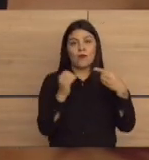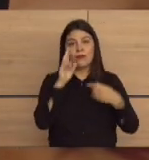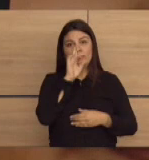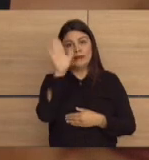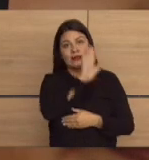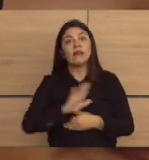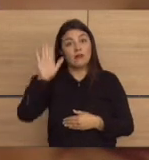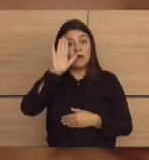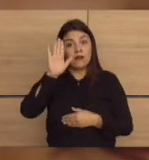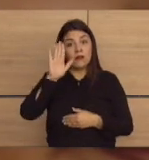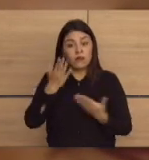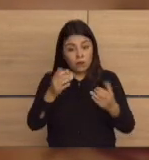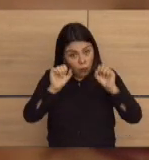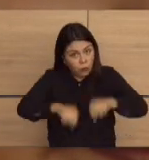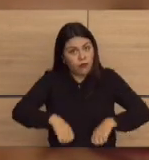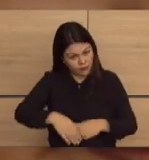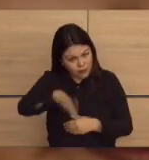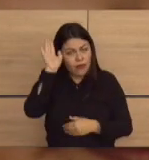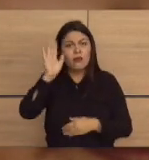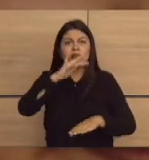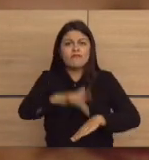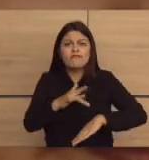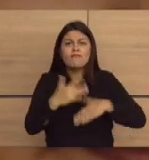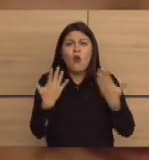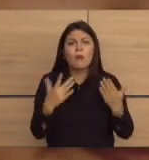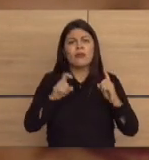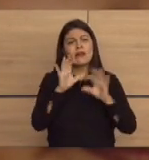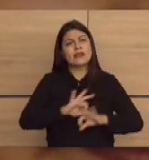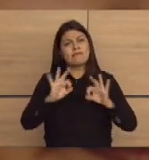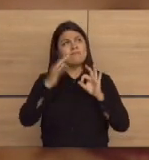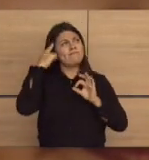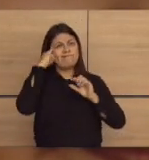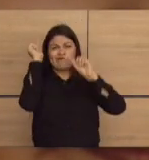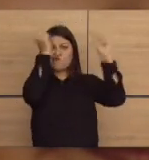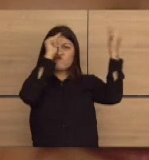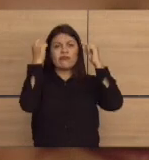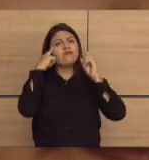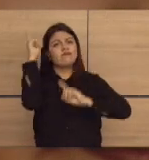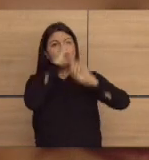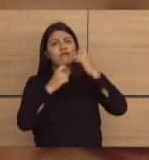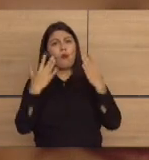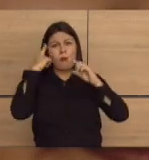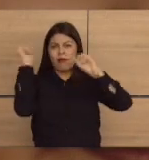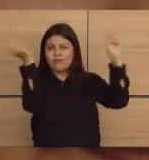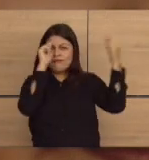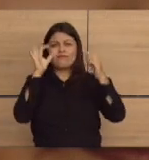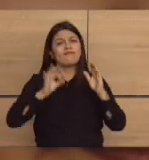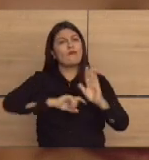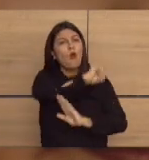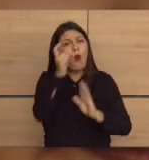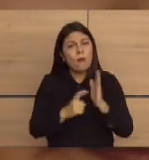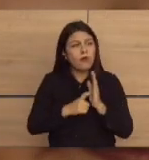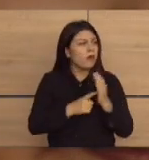es posible estimular el pensamiento crítico de todos los elementos que se